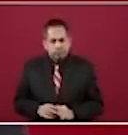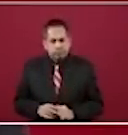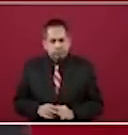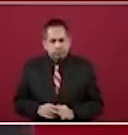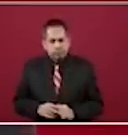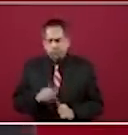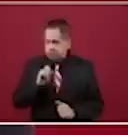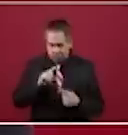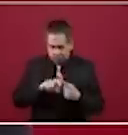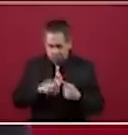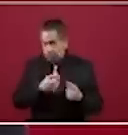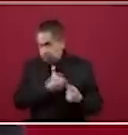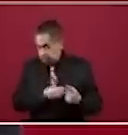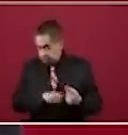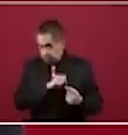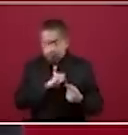tanto salud,